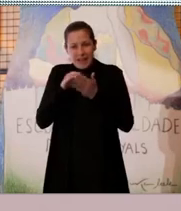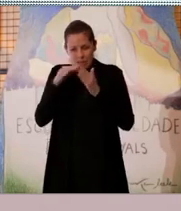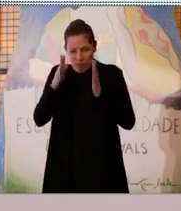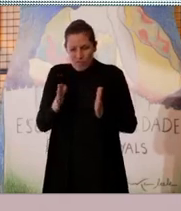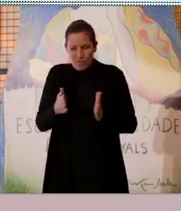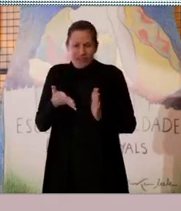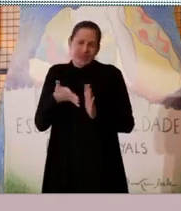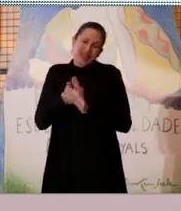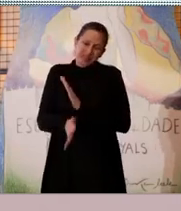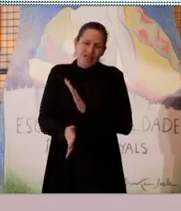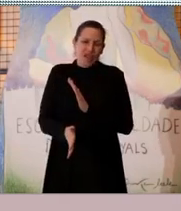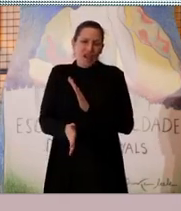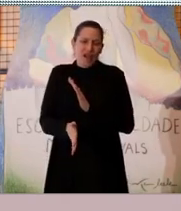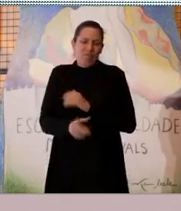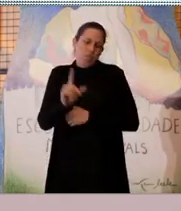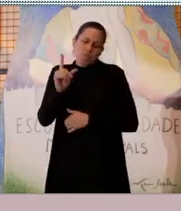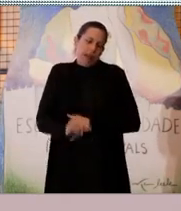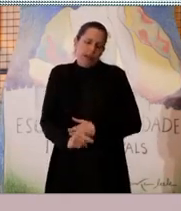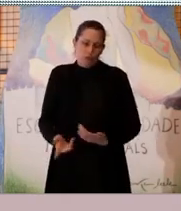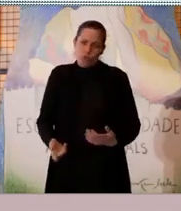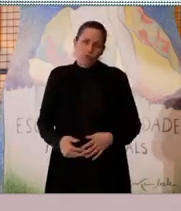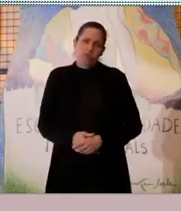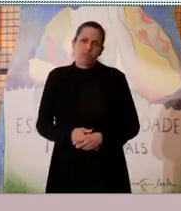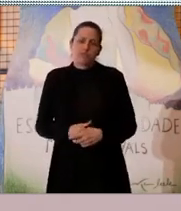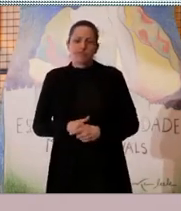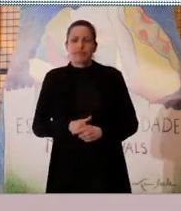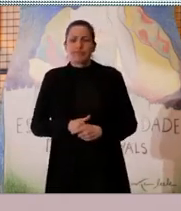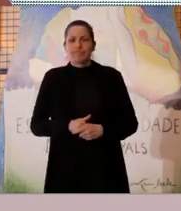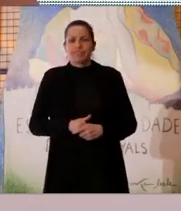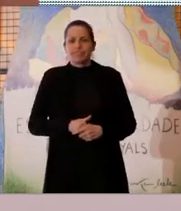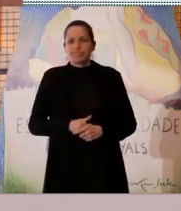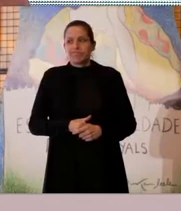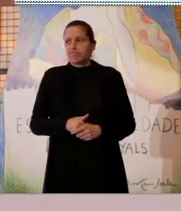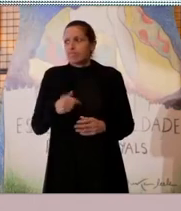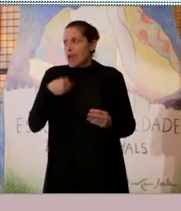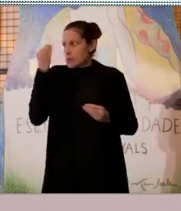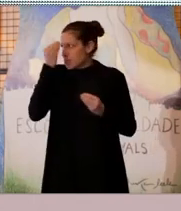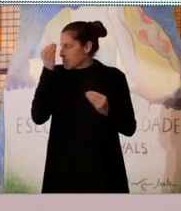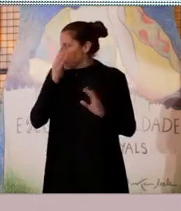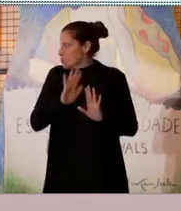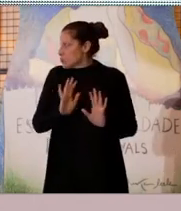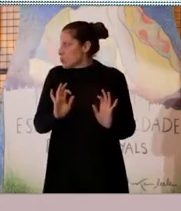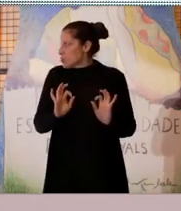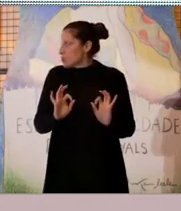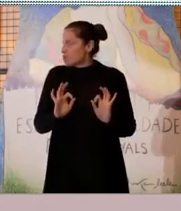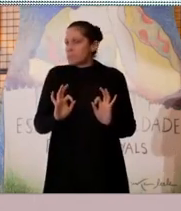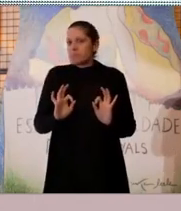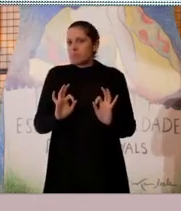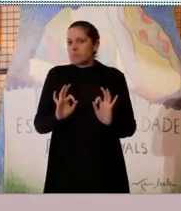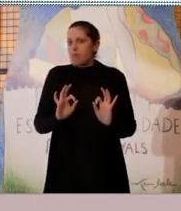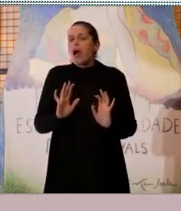vinieron Bueno en ese caso no en fin y creo que no que no que no